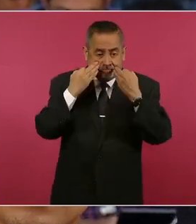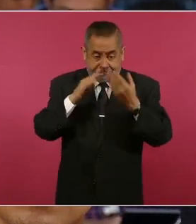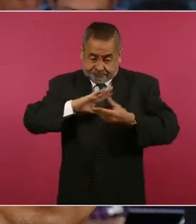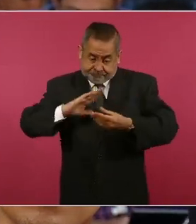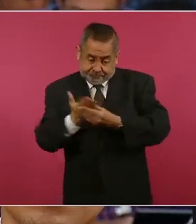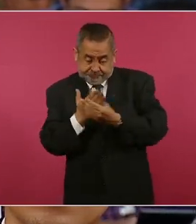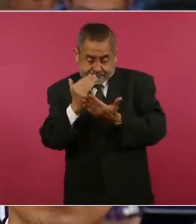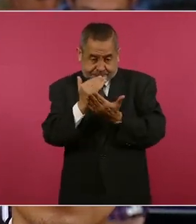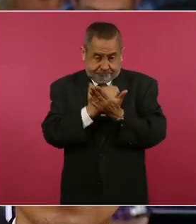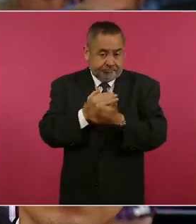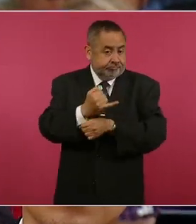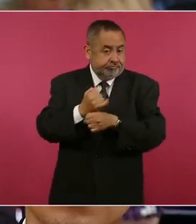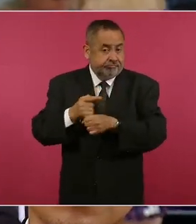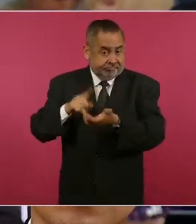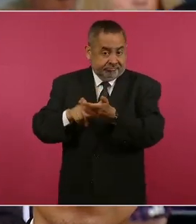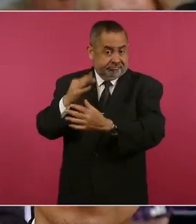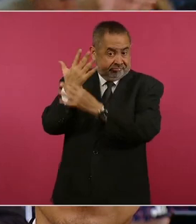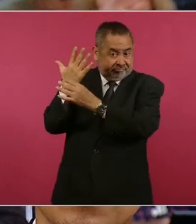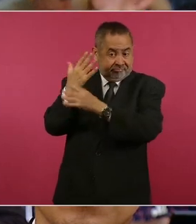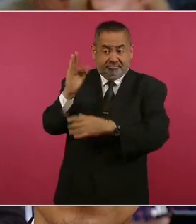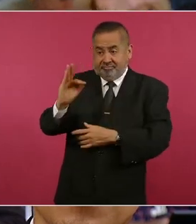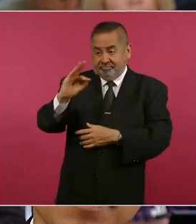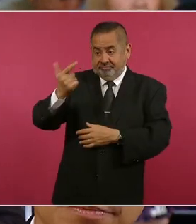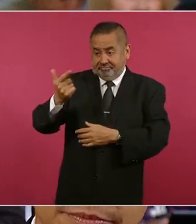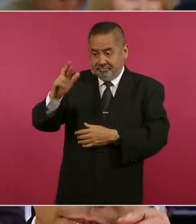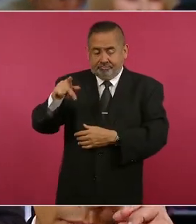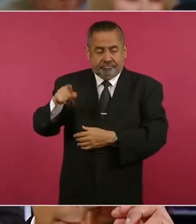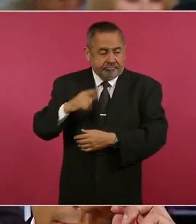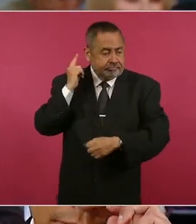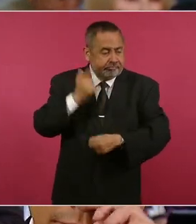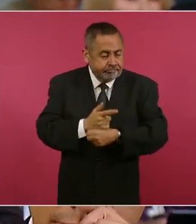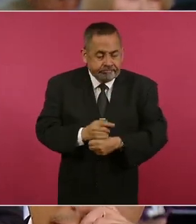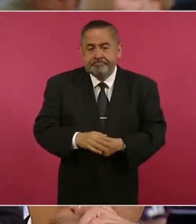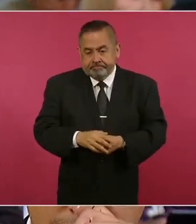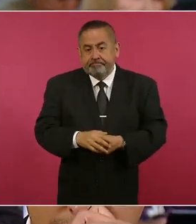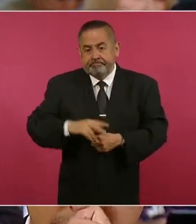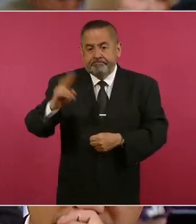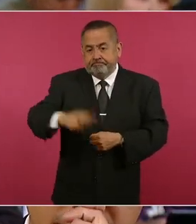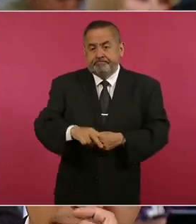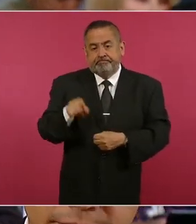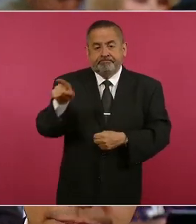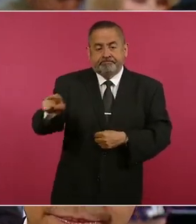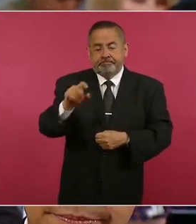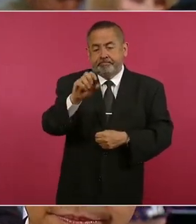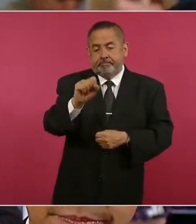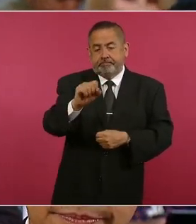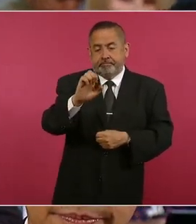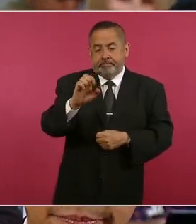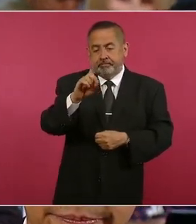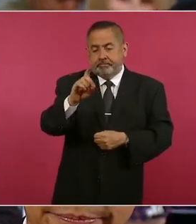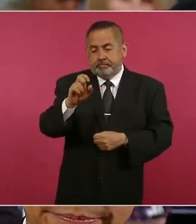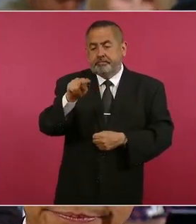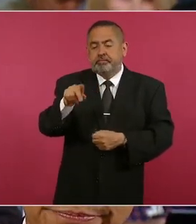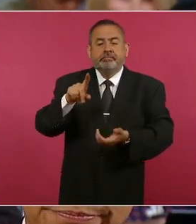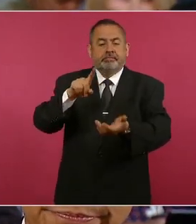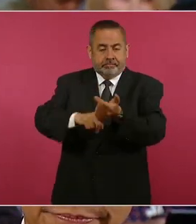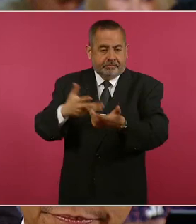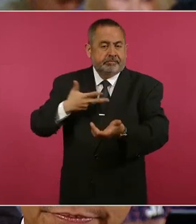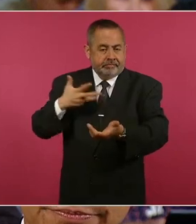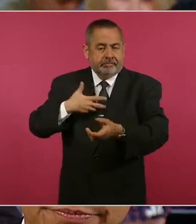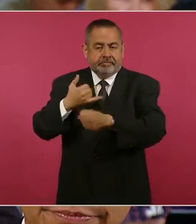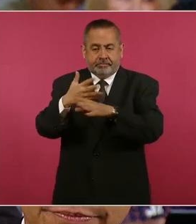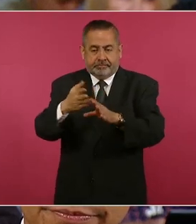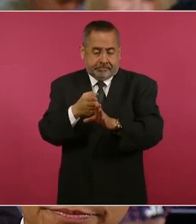en investigaciones de la Fiscalía General de la República, indican que, en efecto, la Secretaría de la Defensa Nacional siempre contó con información información de él